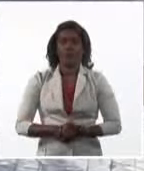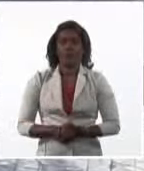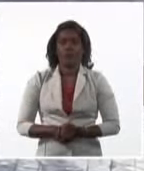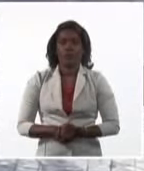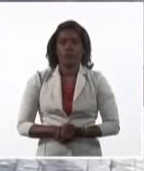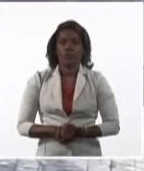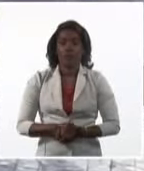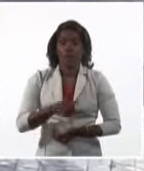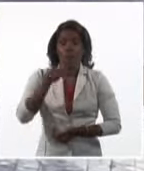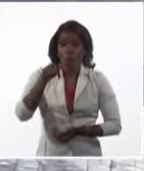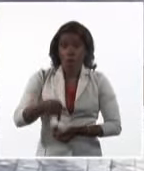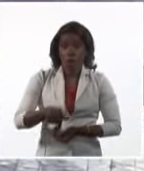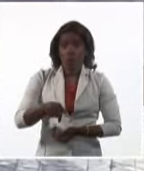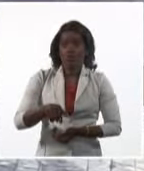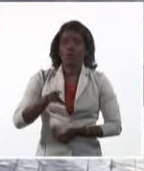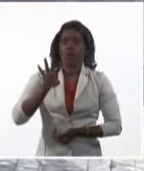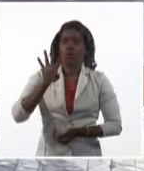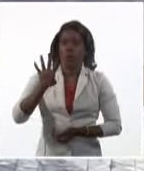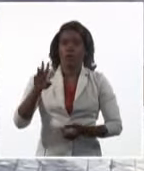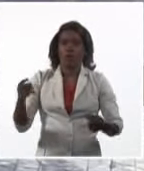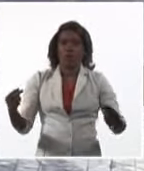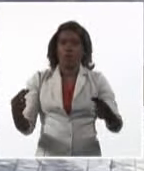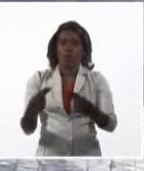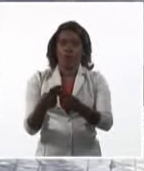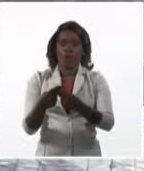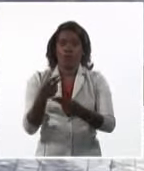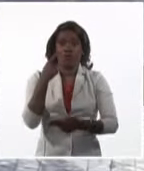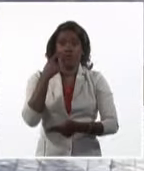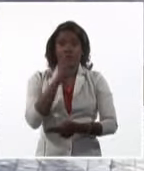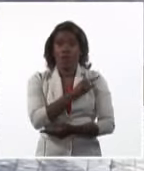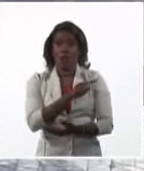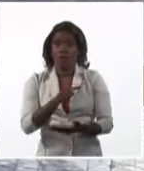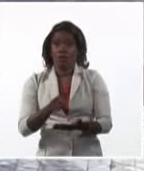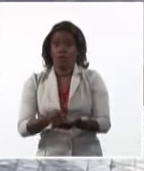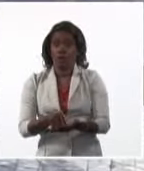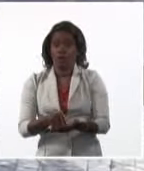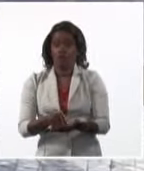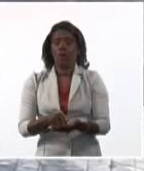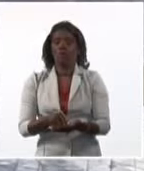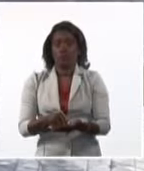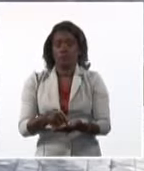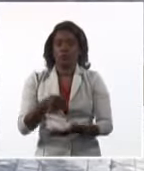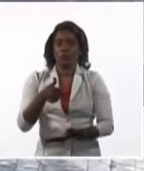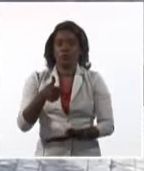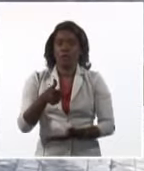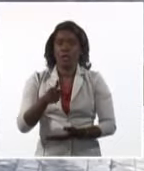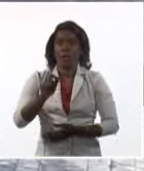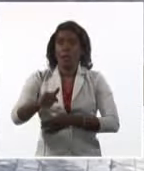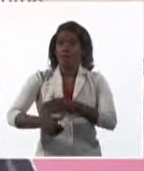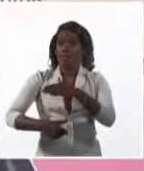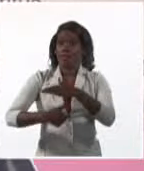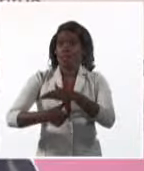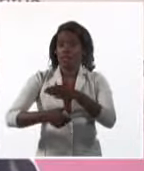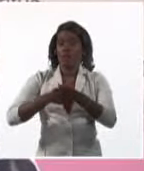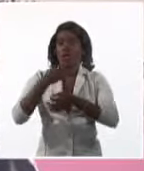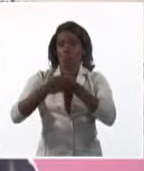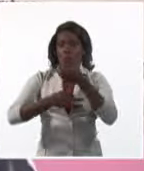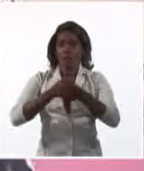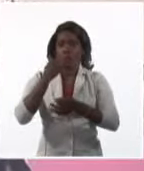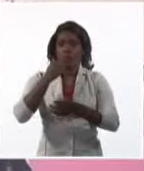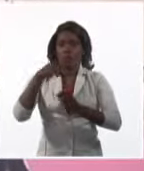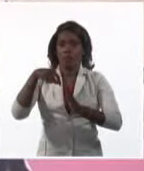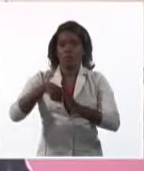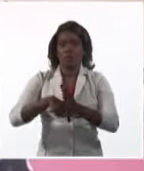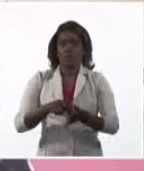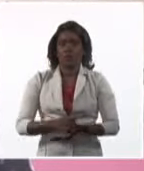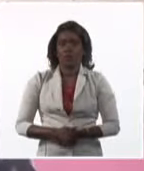que hasta el momento va resultando muy exitoso, al decir de Alberto Puig, presidente de la Federación Cubana de Boxeo. Toda la